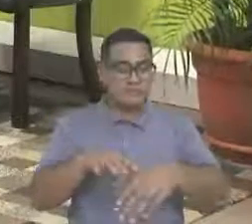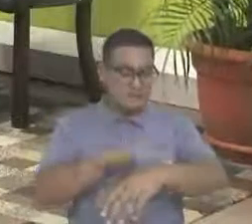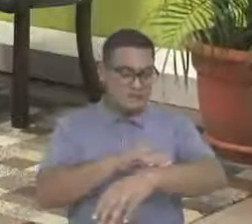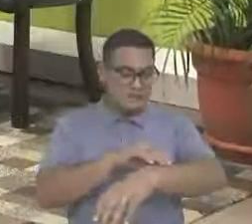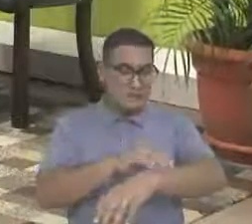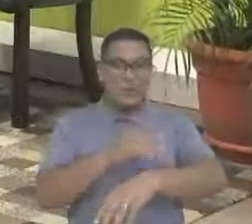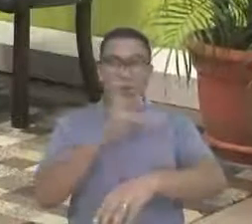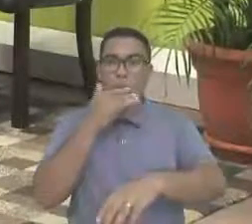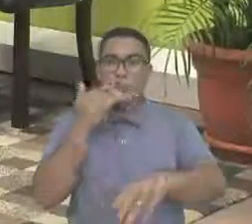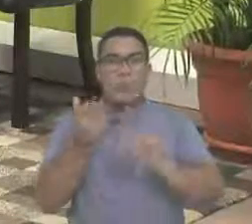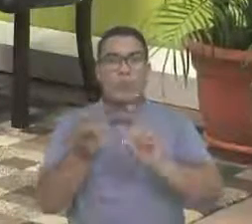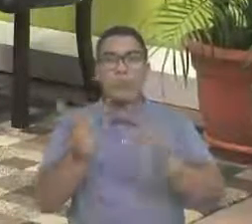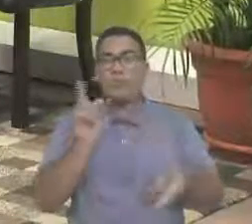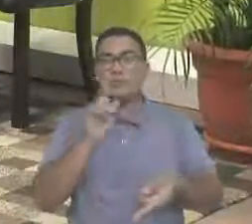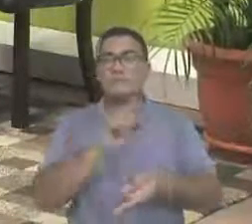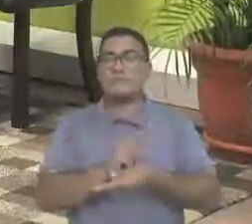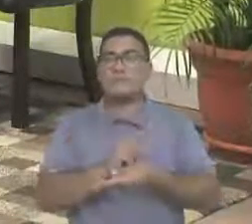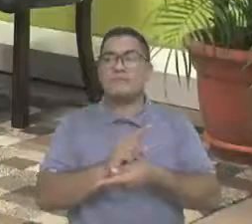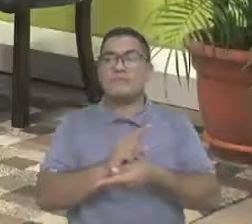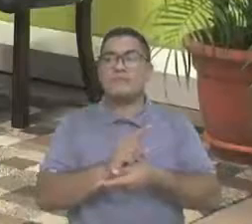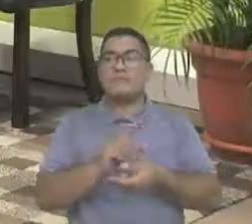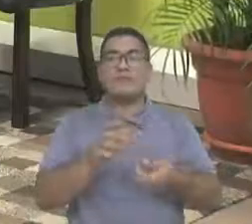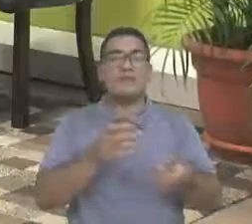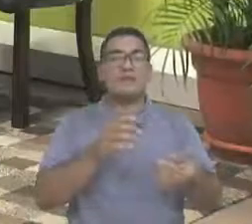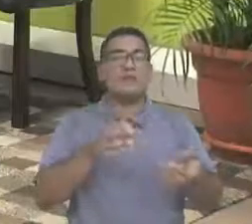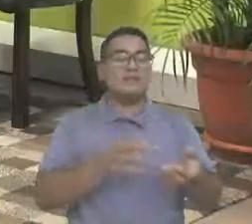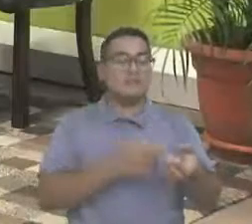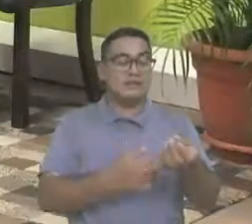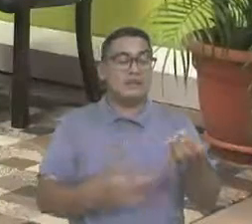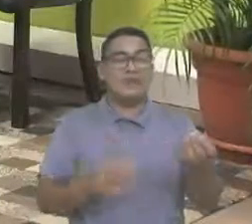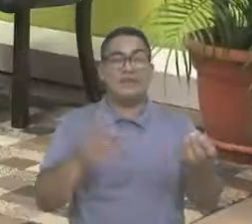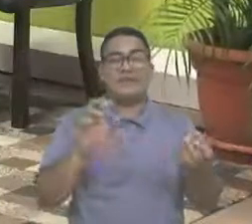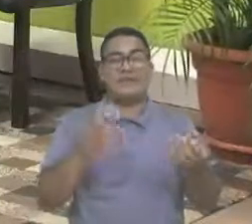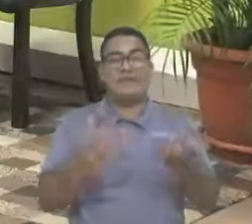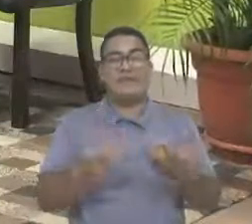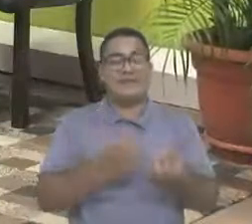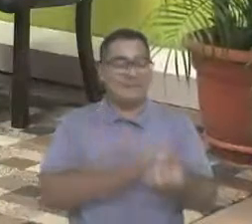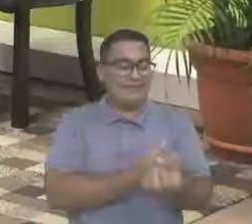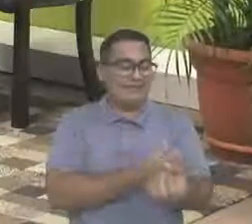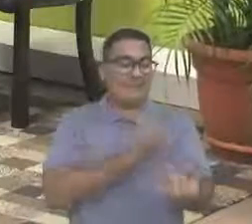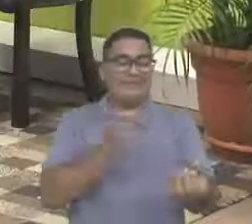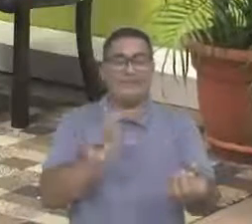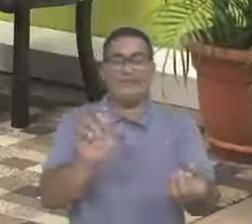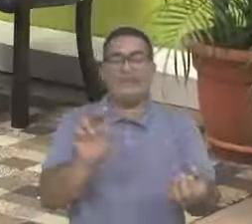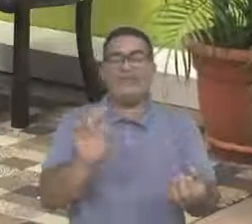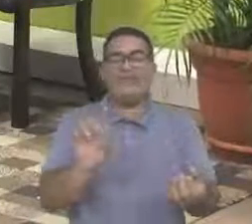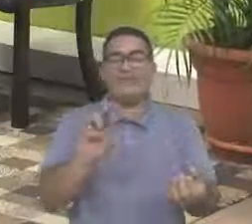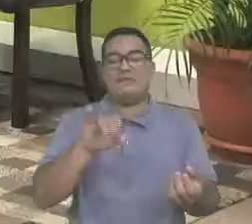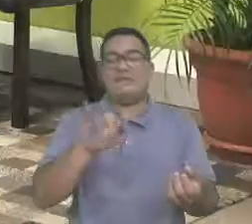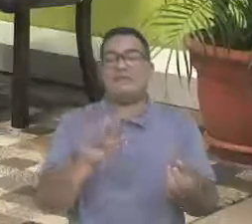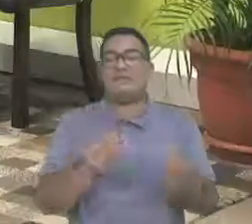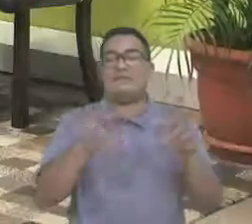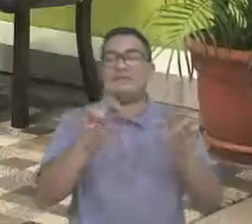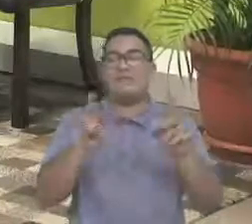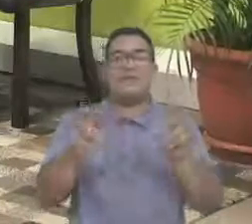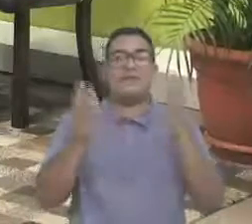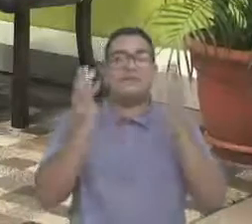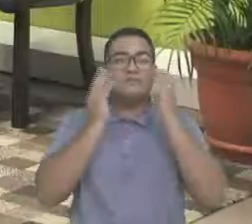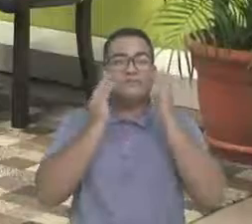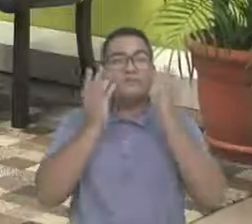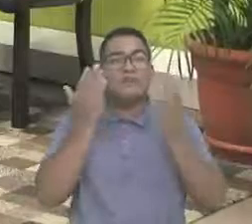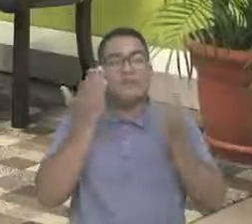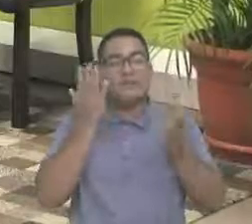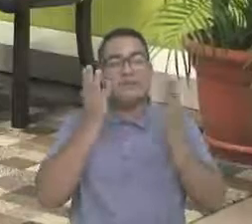del paciente, la presencia de la anemia. Obviamente ustedes van a observar un paciente inflamado,